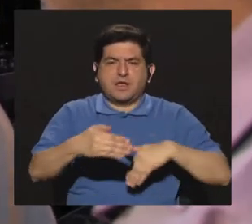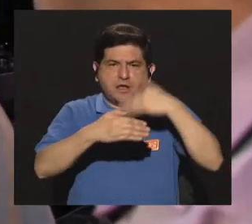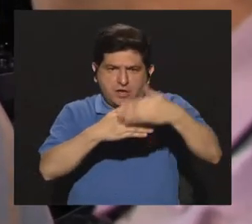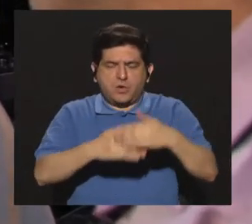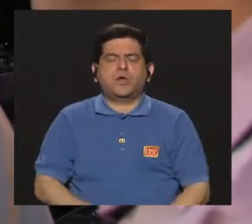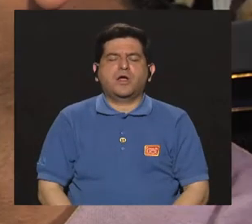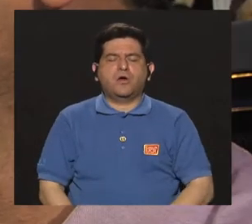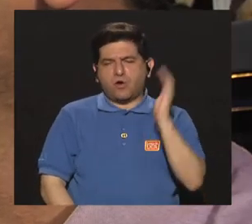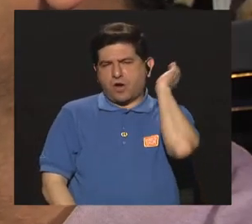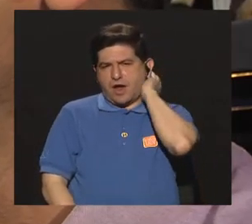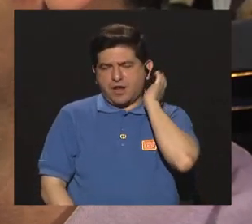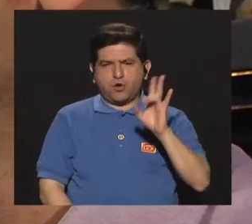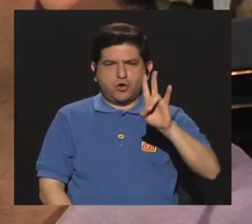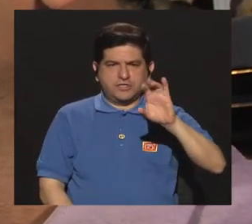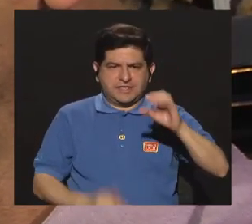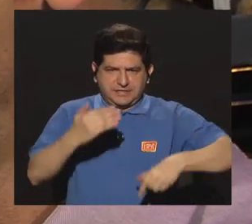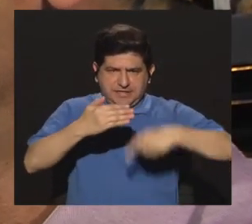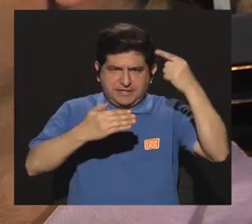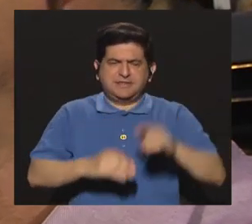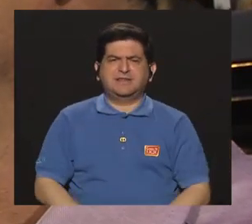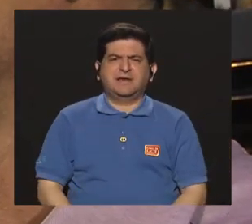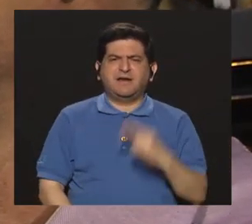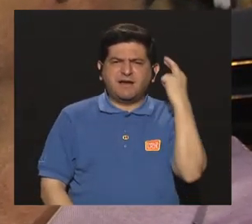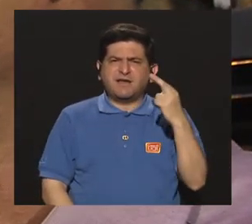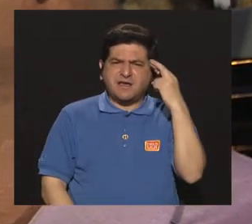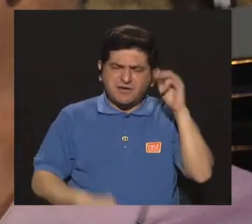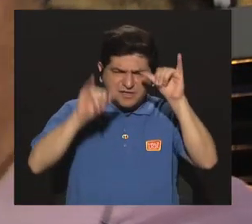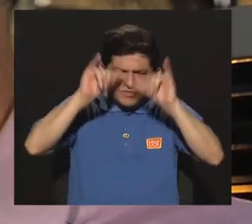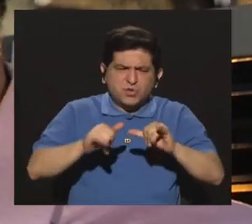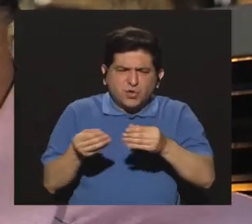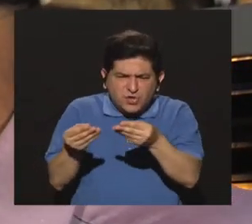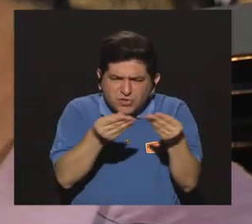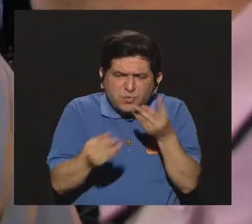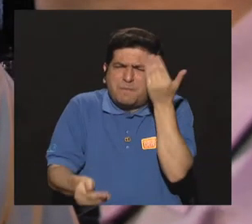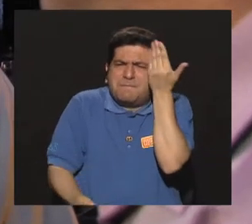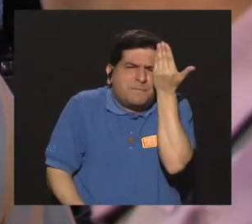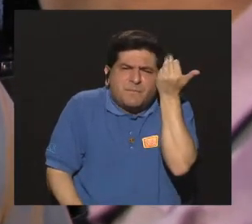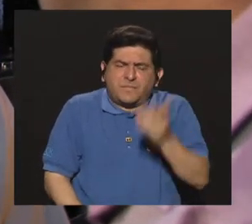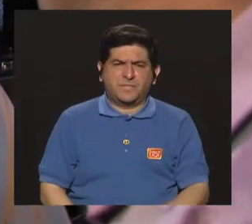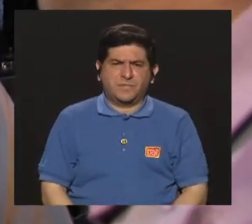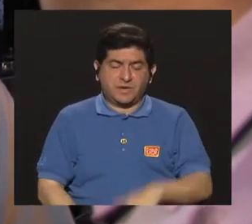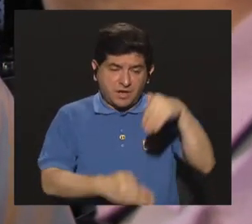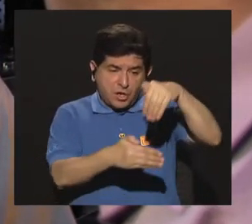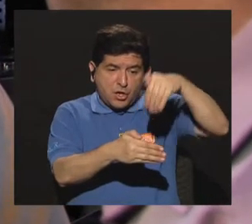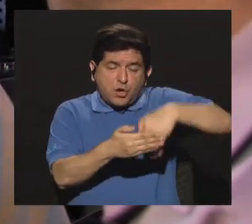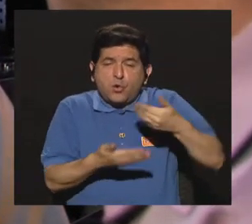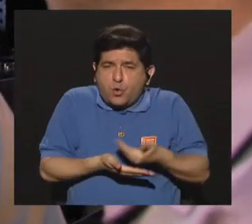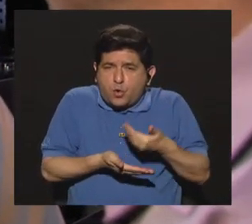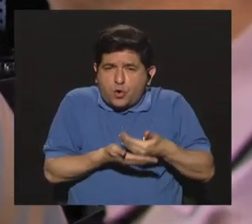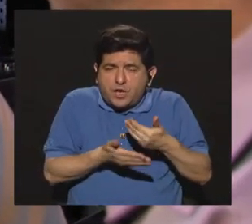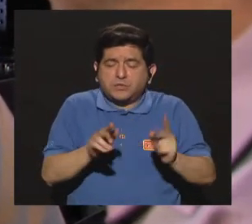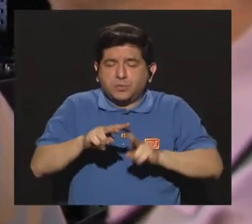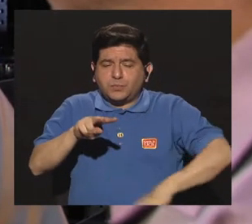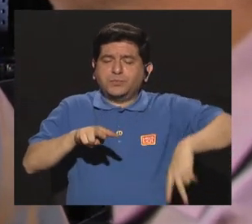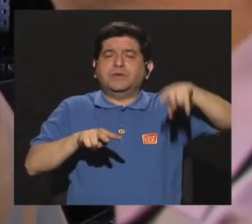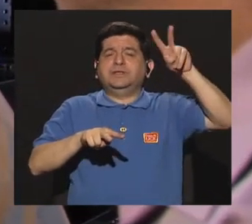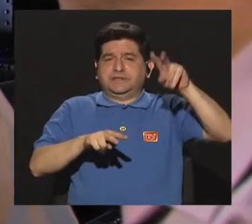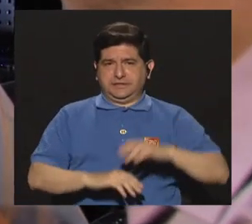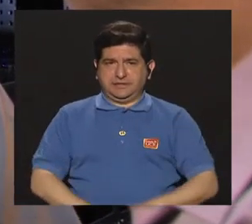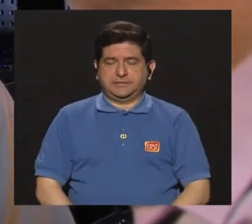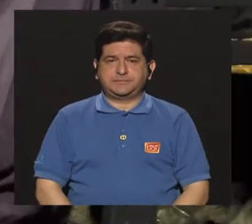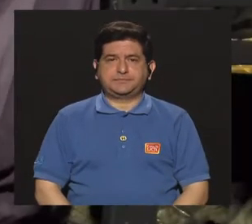alcohol cuál es el propósito en mantenerlos en estos líquidos bueno las colecciones húmedas tienen algunas ventajas